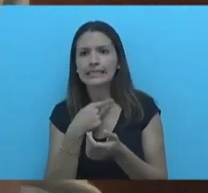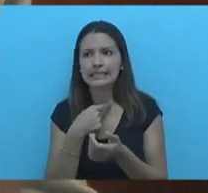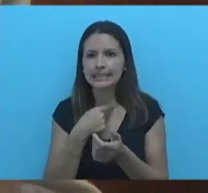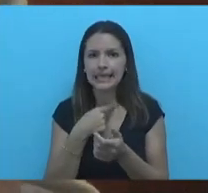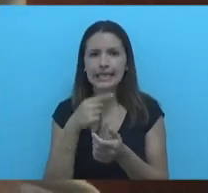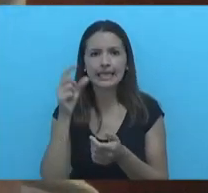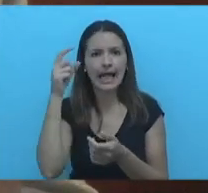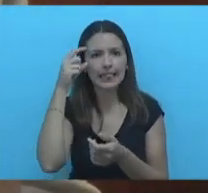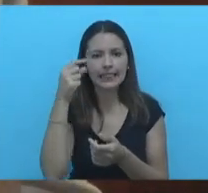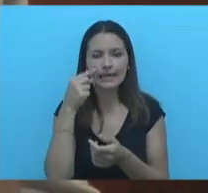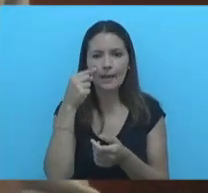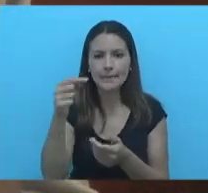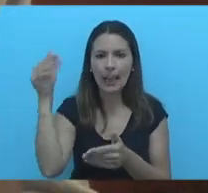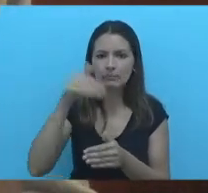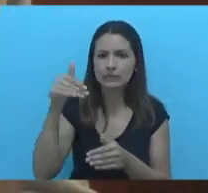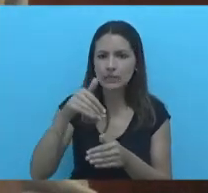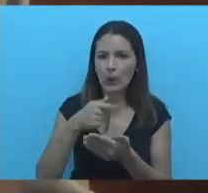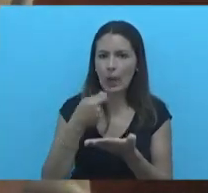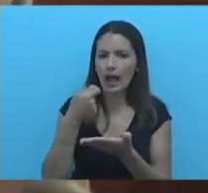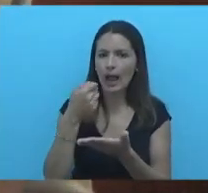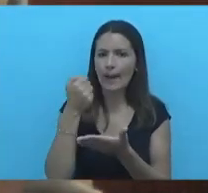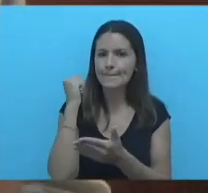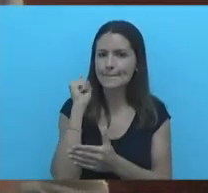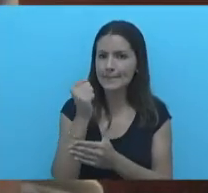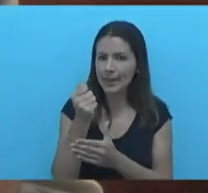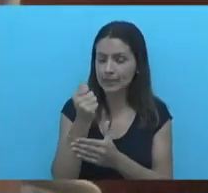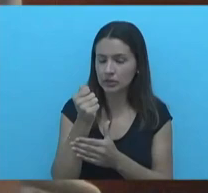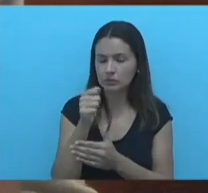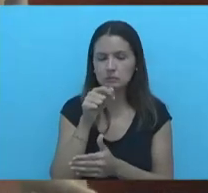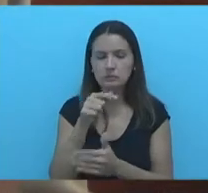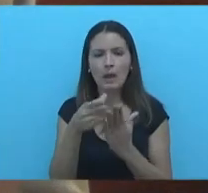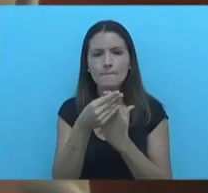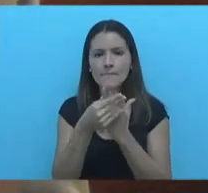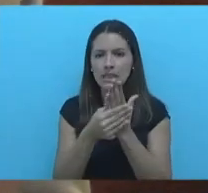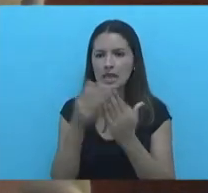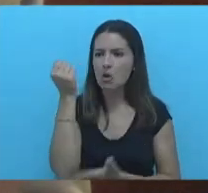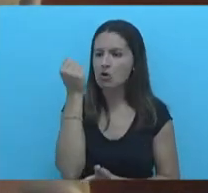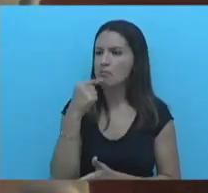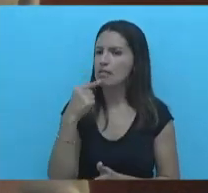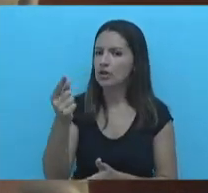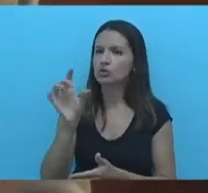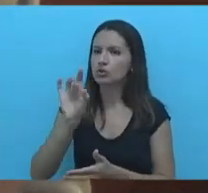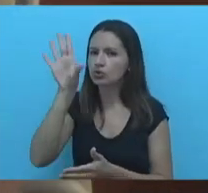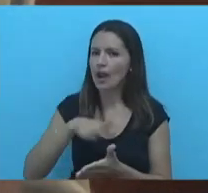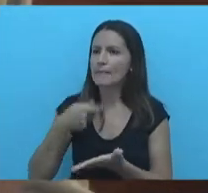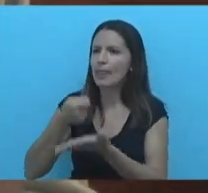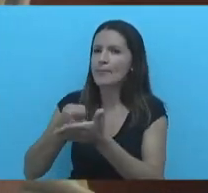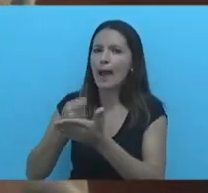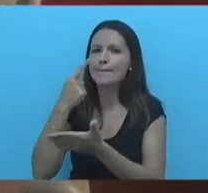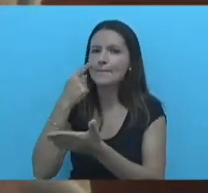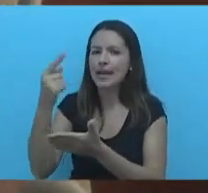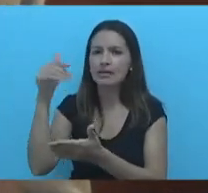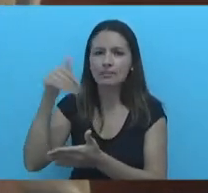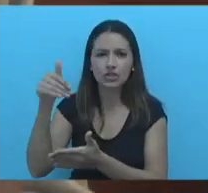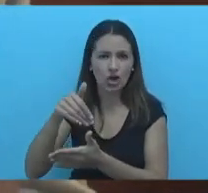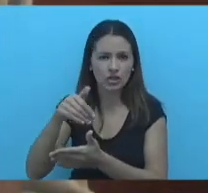ante lo cual, de una actitud digna y fuerte, el ministro se plantó diciendo que solamente se iban a pagar 1.000 millones. Se